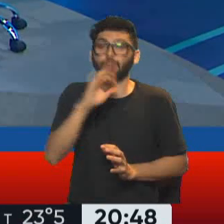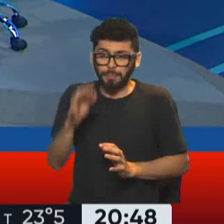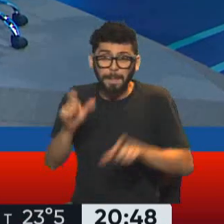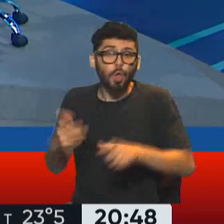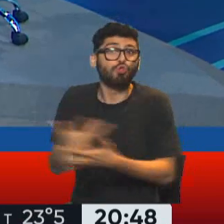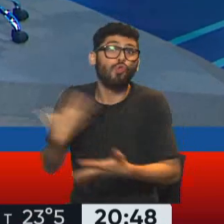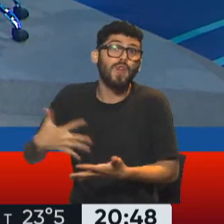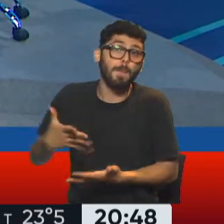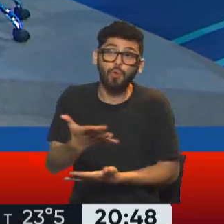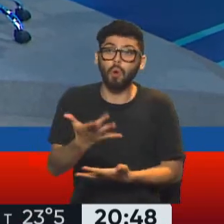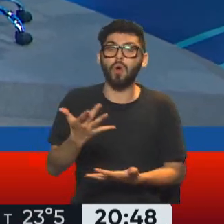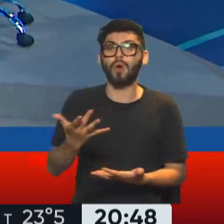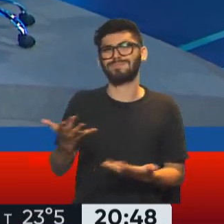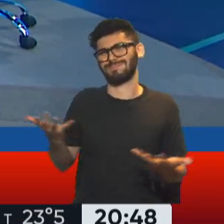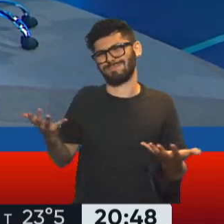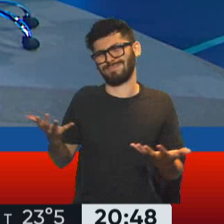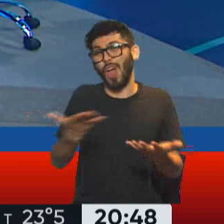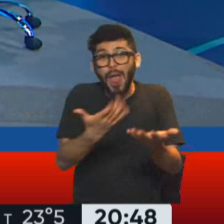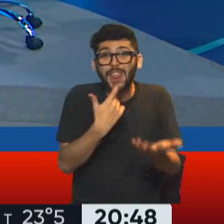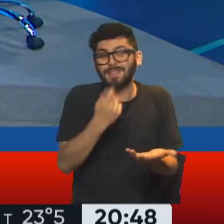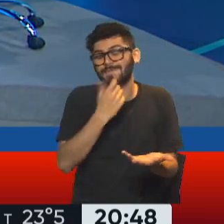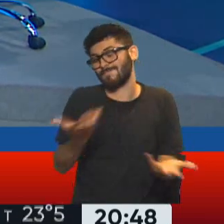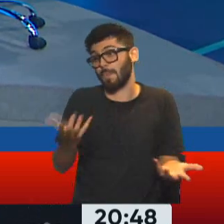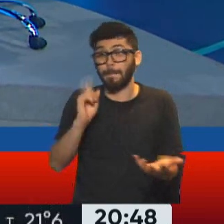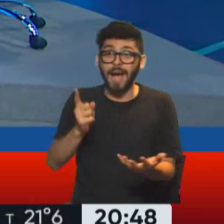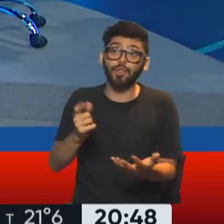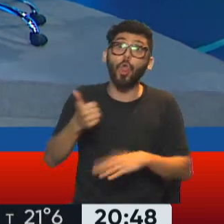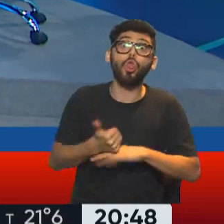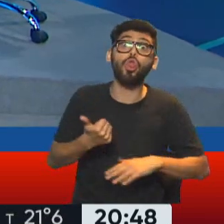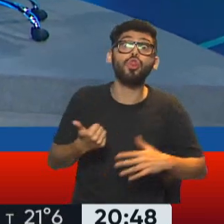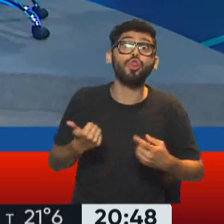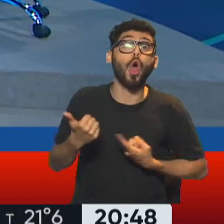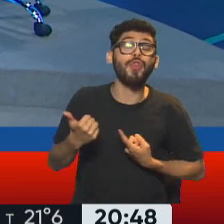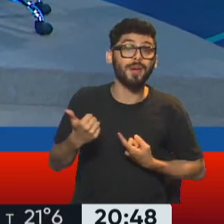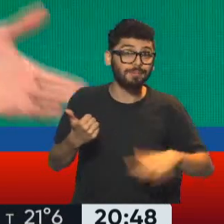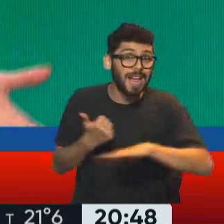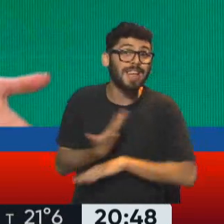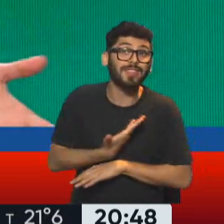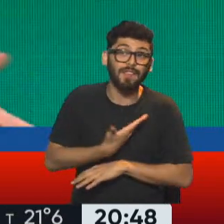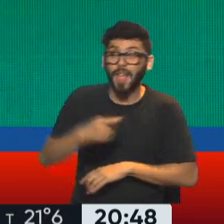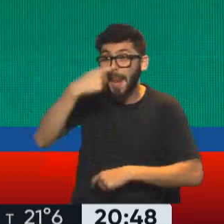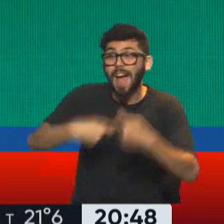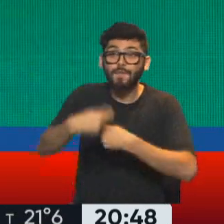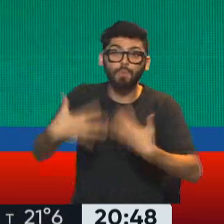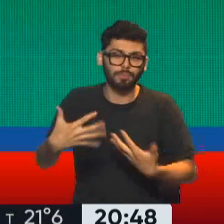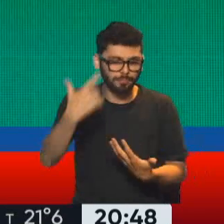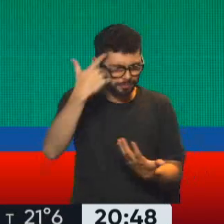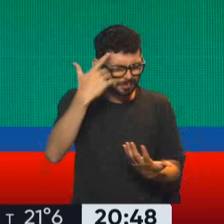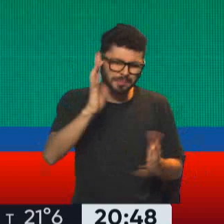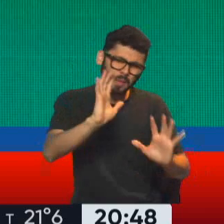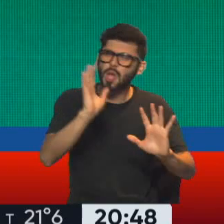un lugar, además, ¿no? En Santa Fe, justamente, que tienen un gran problema con el narcotráfico. Pero digo, te acabas de bajar del auto.